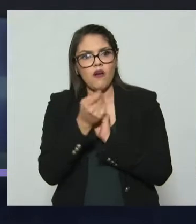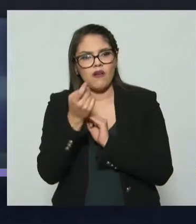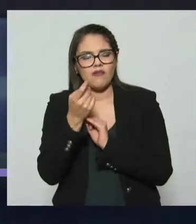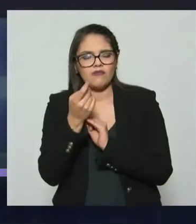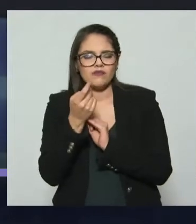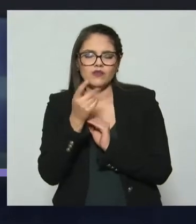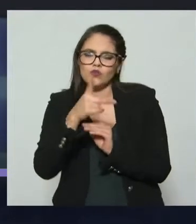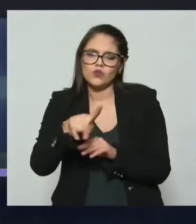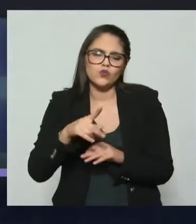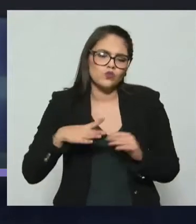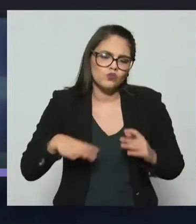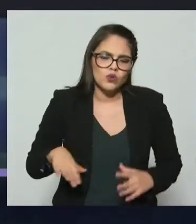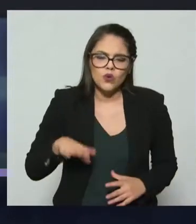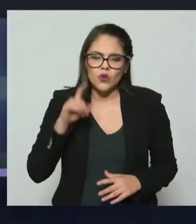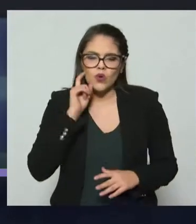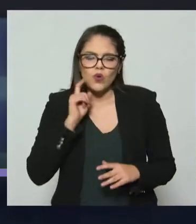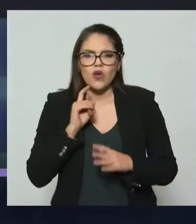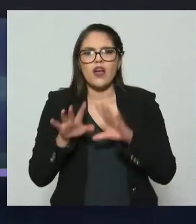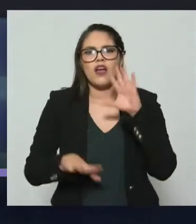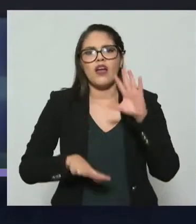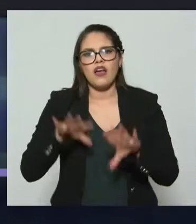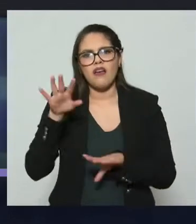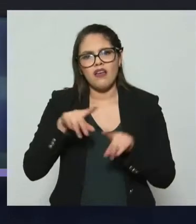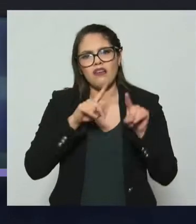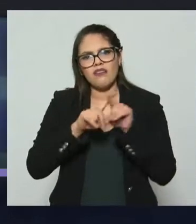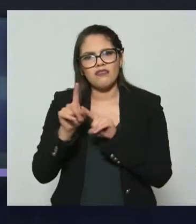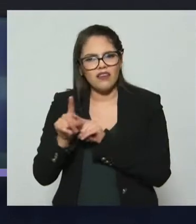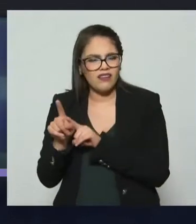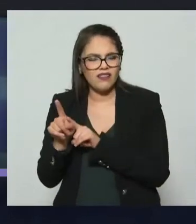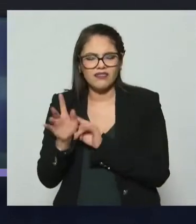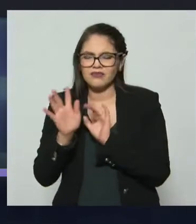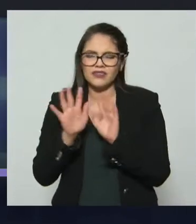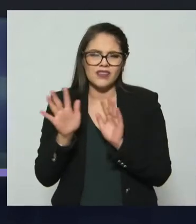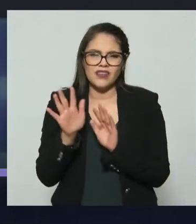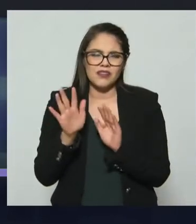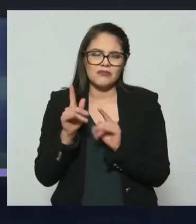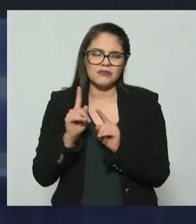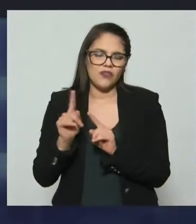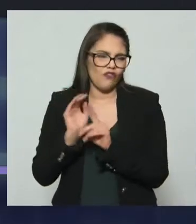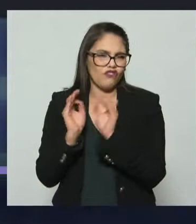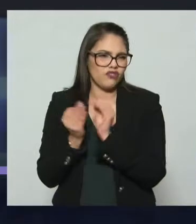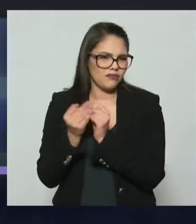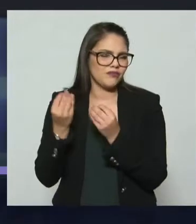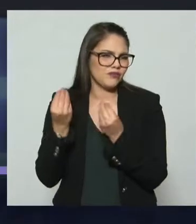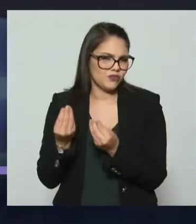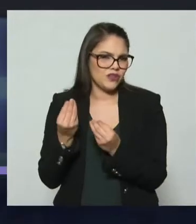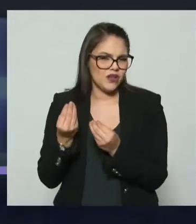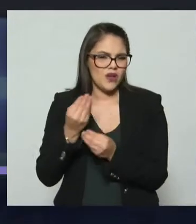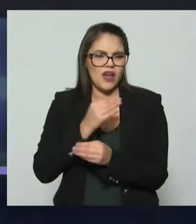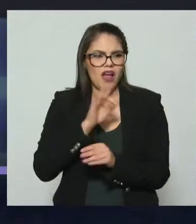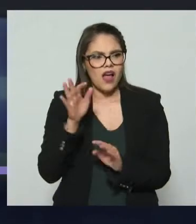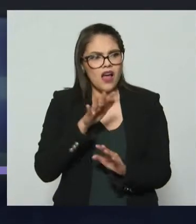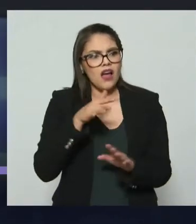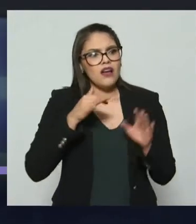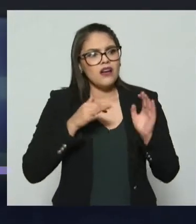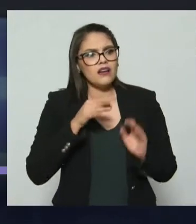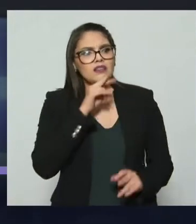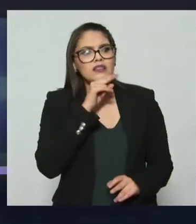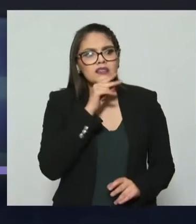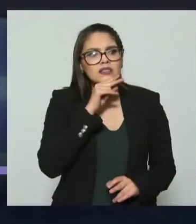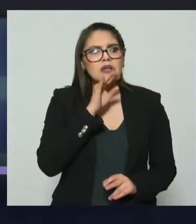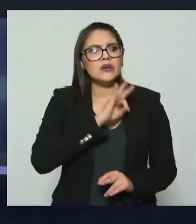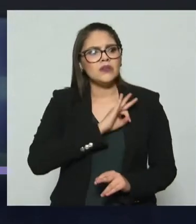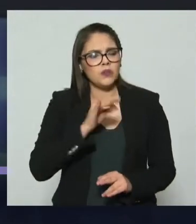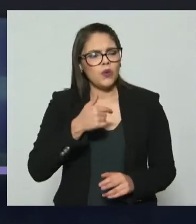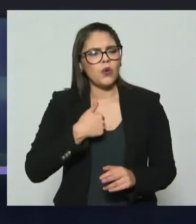nuevas modalidades de texting, sexting, etcétera, y impedir y dar tranquilidad a las mujeres en el uso pleno de su sexualidad